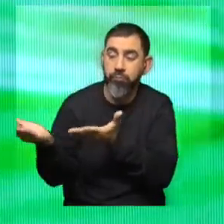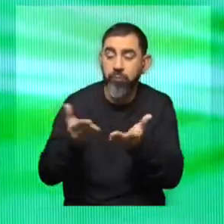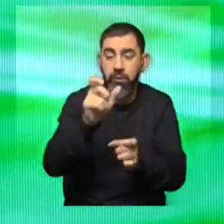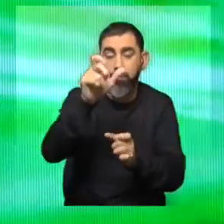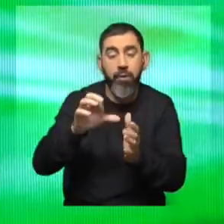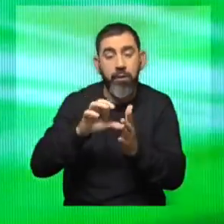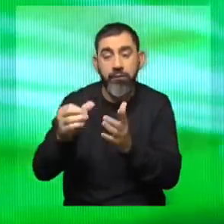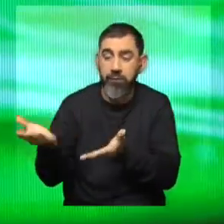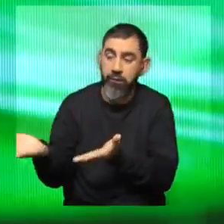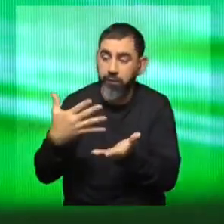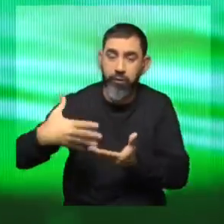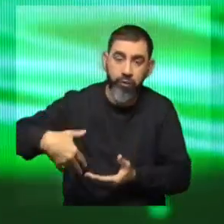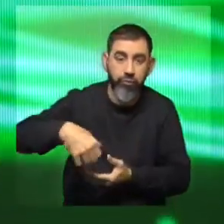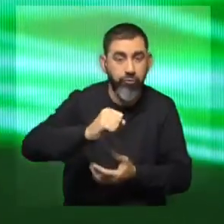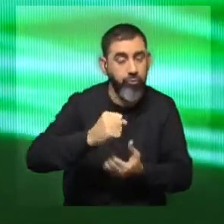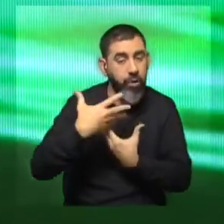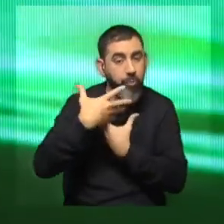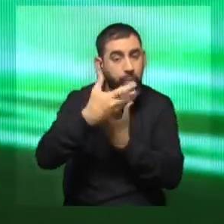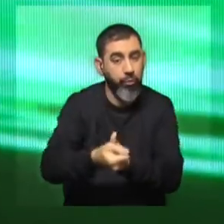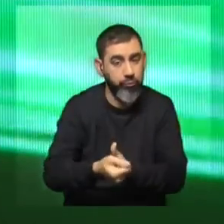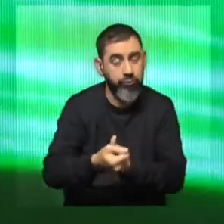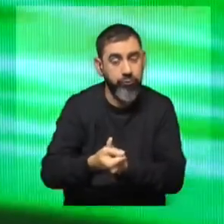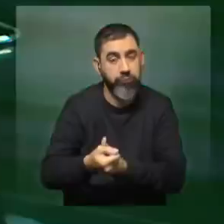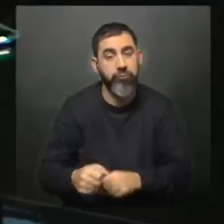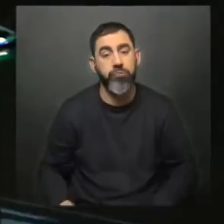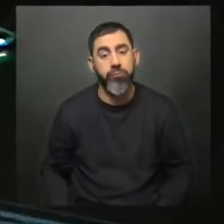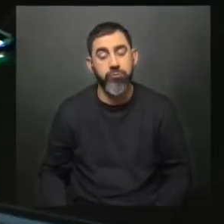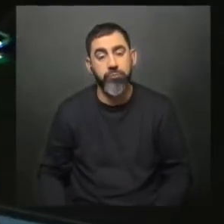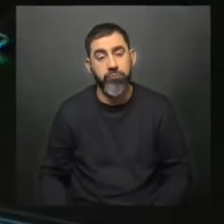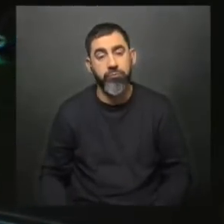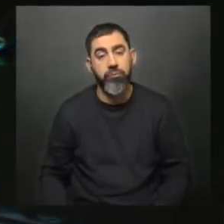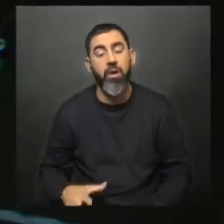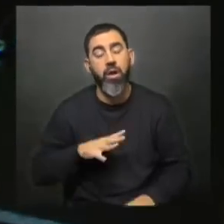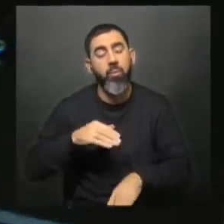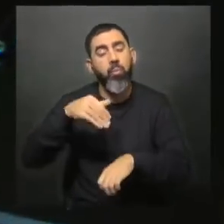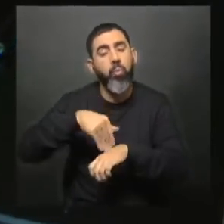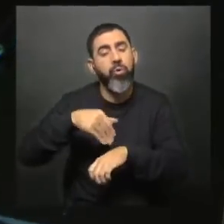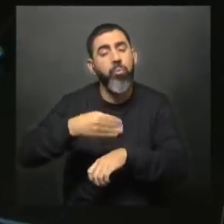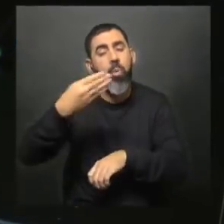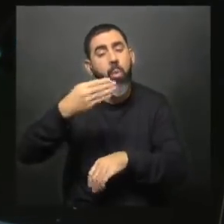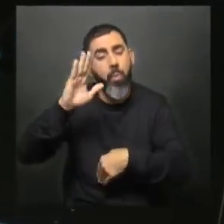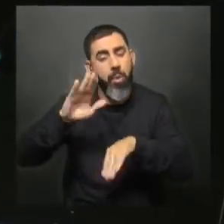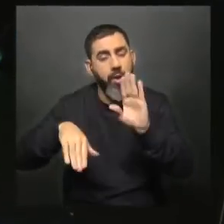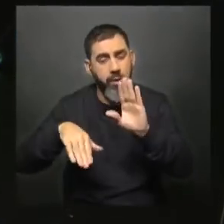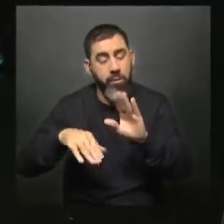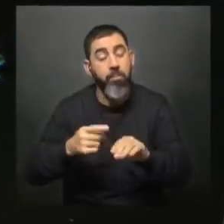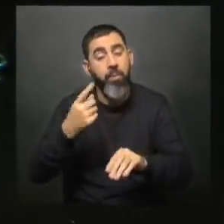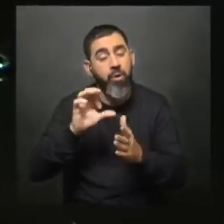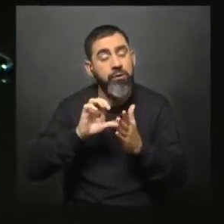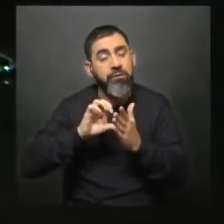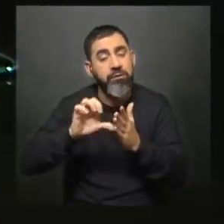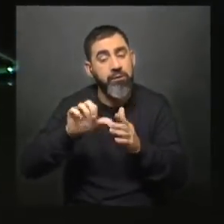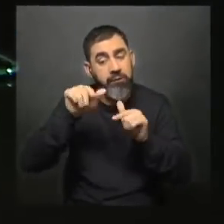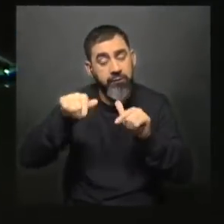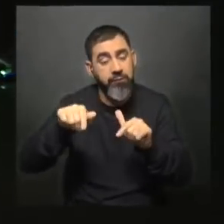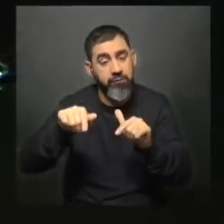los servicios como como los nuestros por ejemplo que que están concentrados en el municipio B sobre todo este pero que son servicios justamente